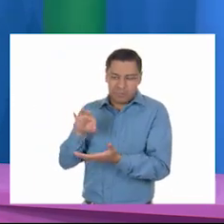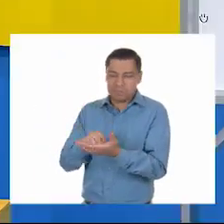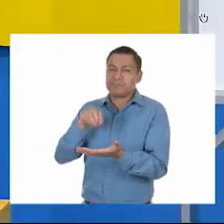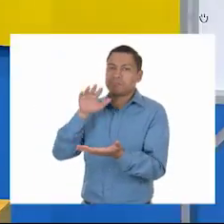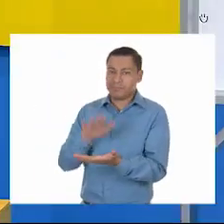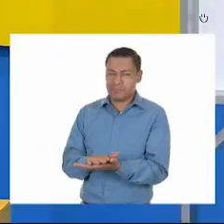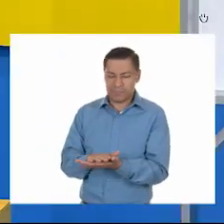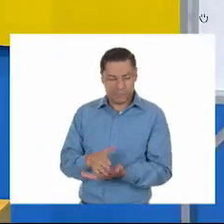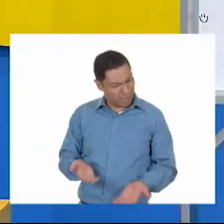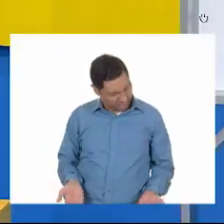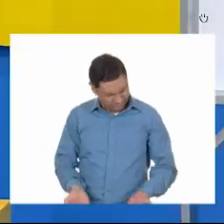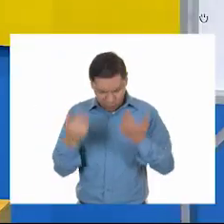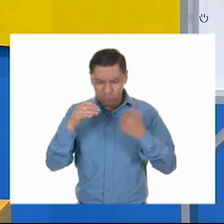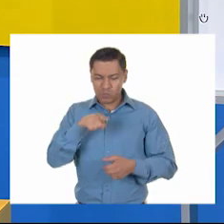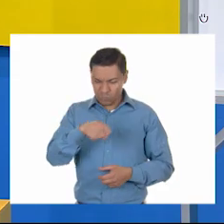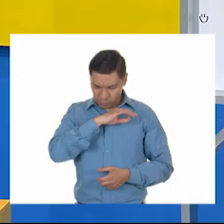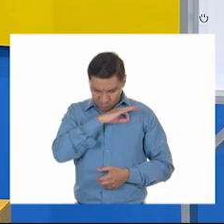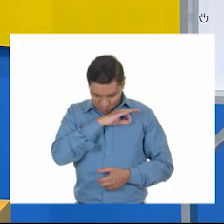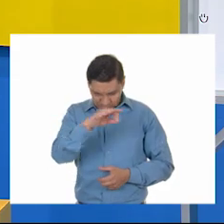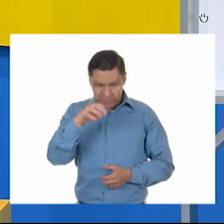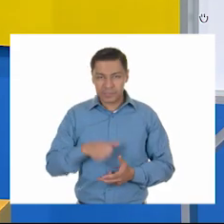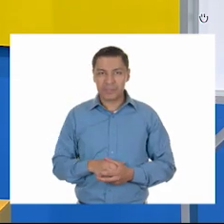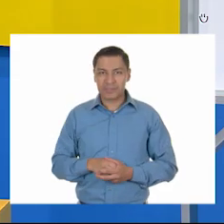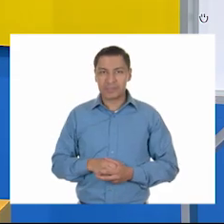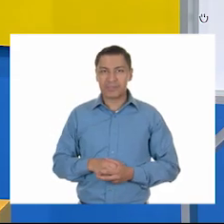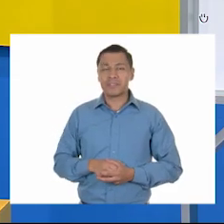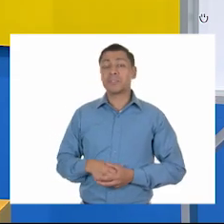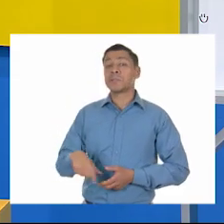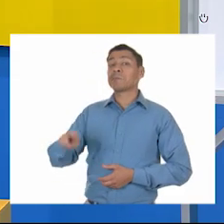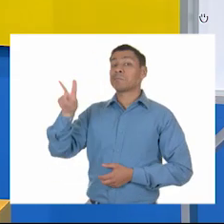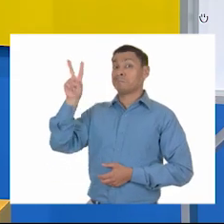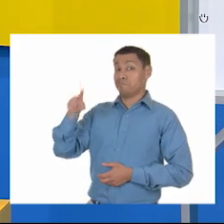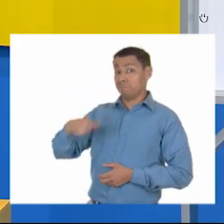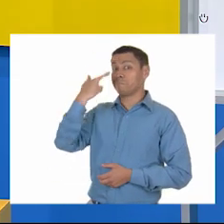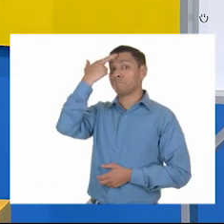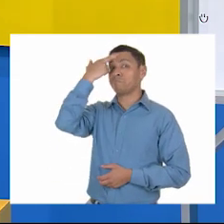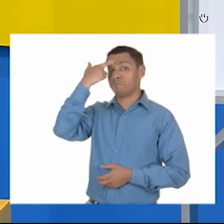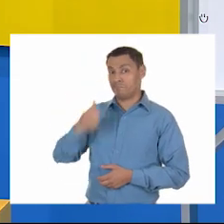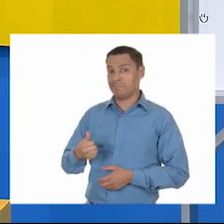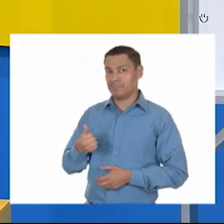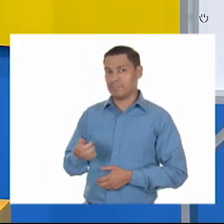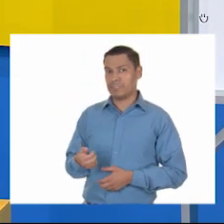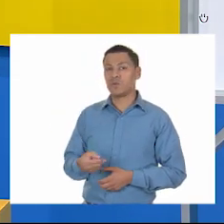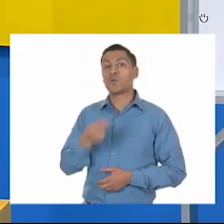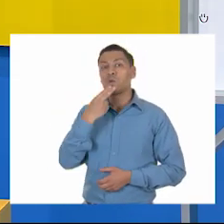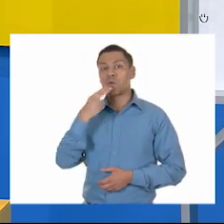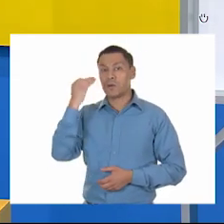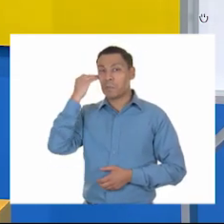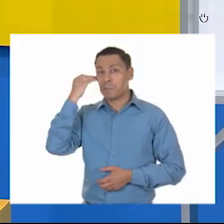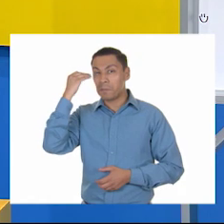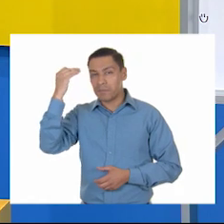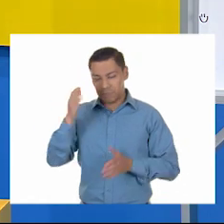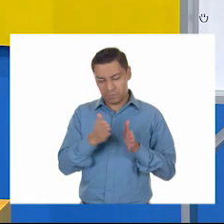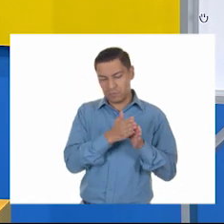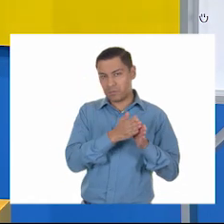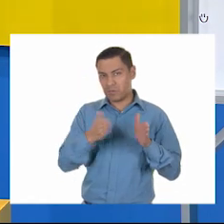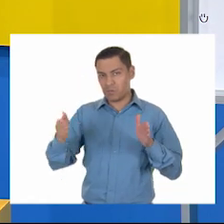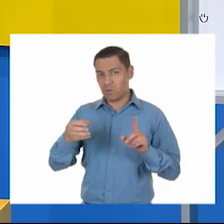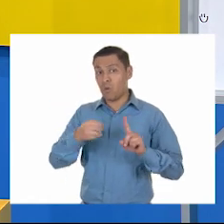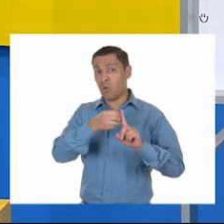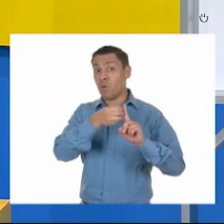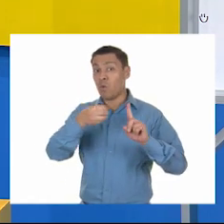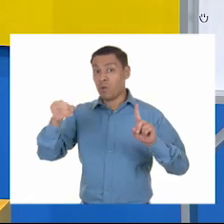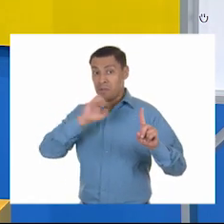Raulito, tú puedes. Qué bueno que dices eso, Juan Carlos. Y tienes mucha razón. Vamos a usar el tiempo en pasado porque estaremos